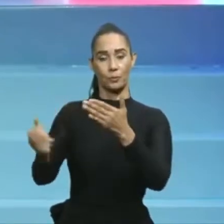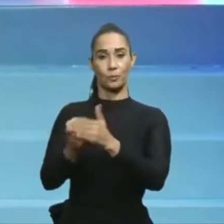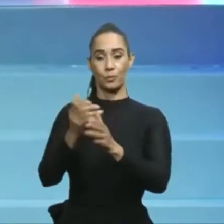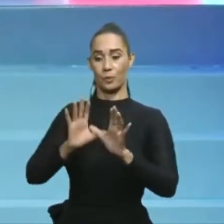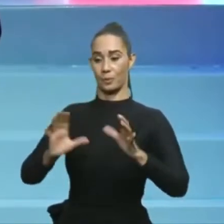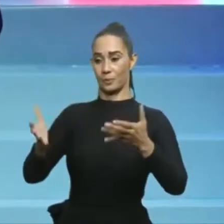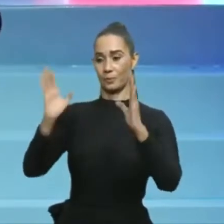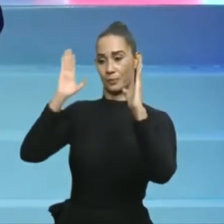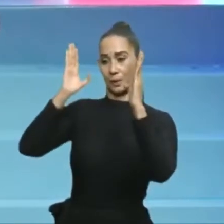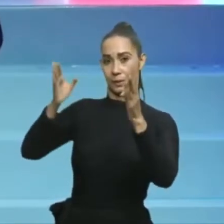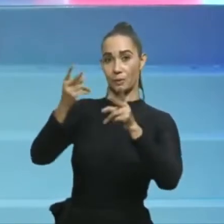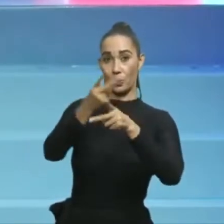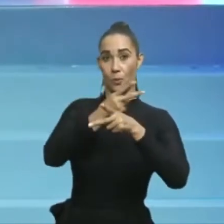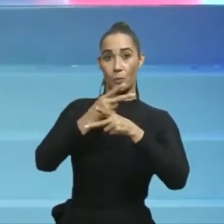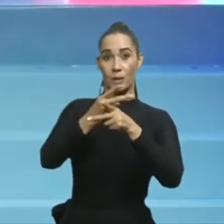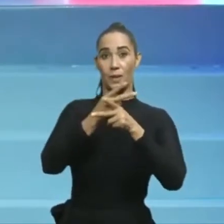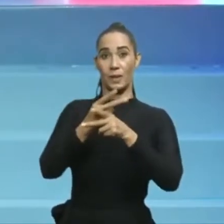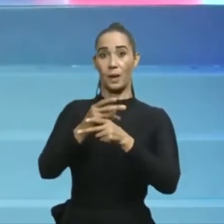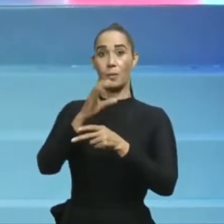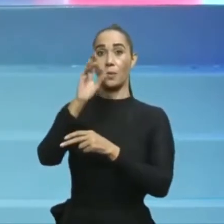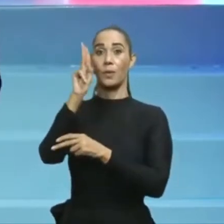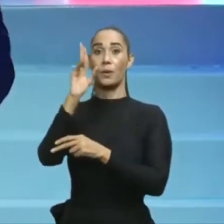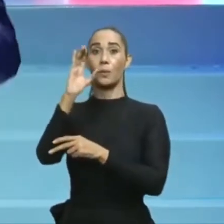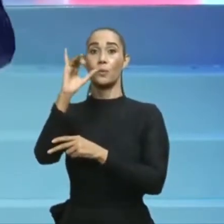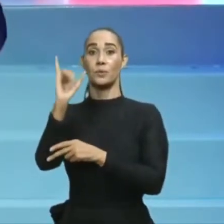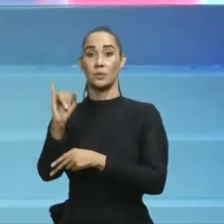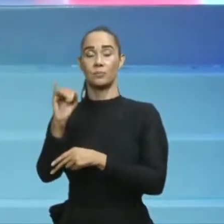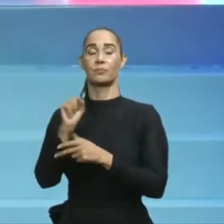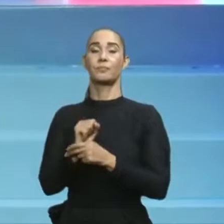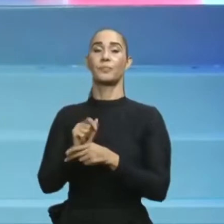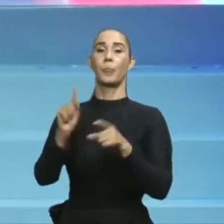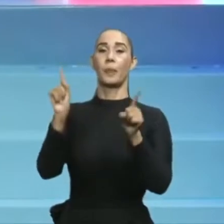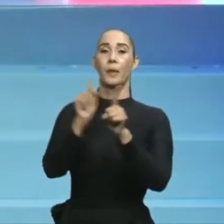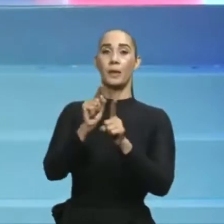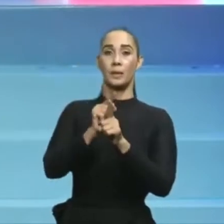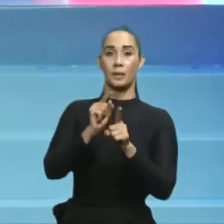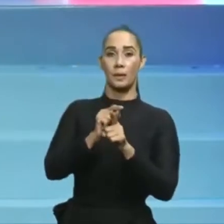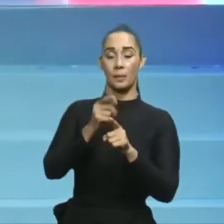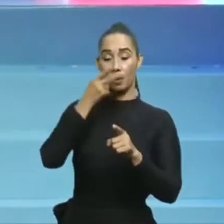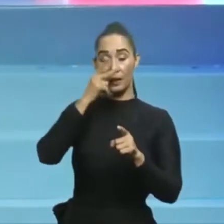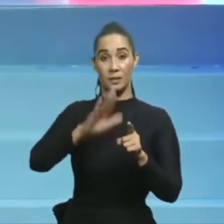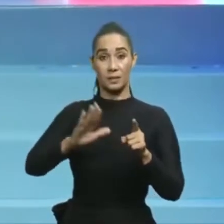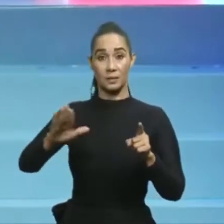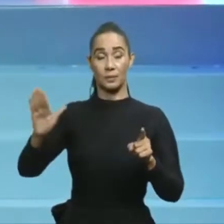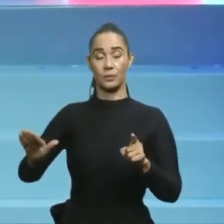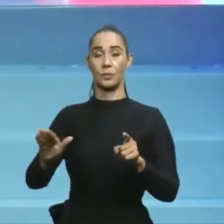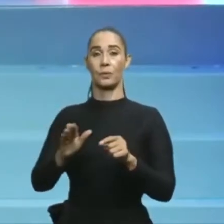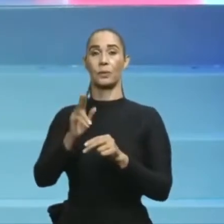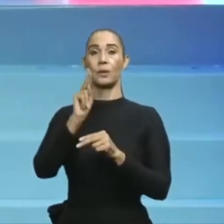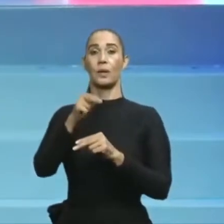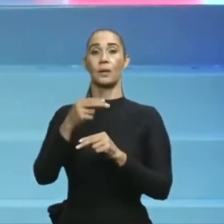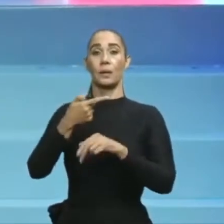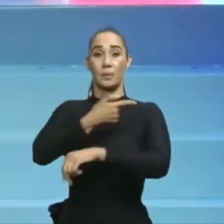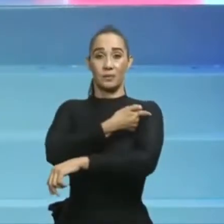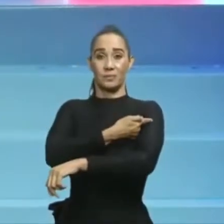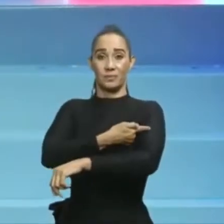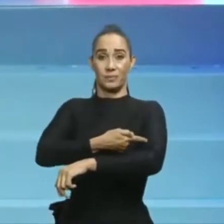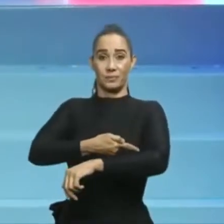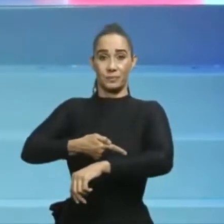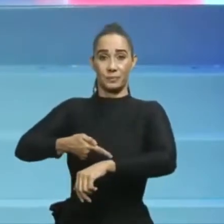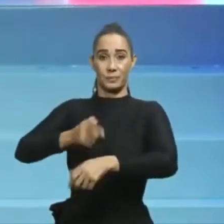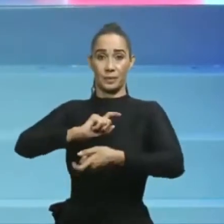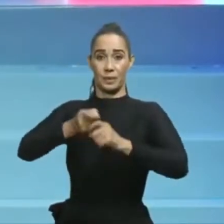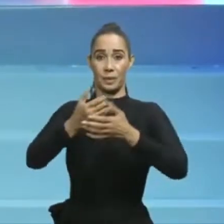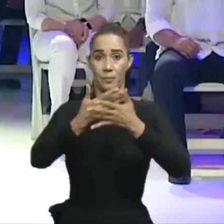áreas de atención en cuidados intensivos polivalentes en cuidados intensivos neonatales en unidades de hemodiálisis en áreas